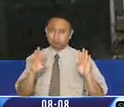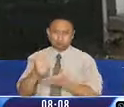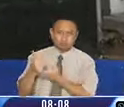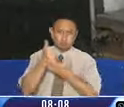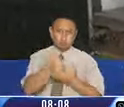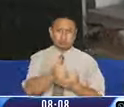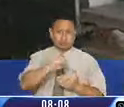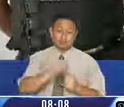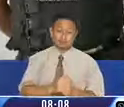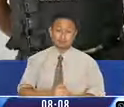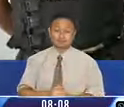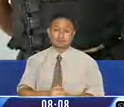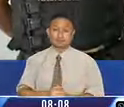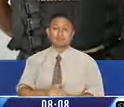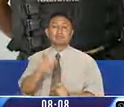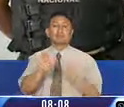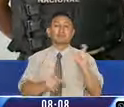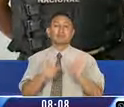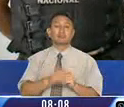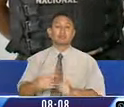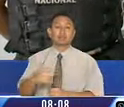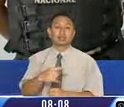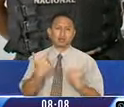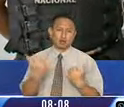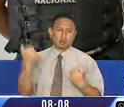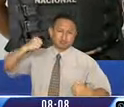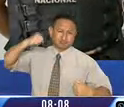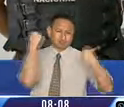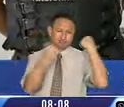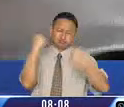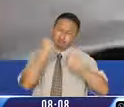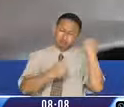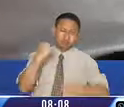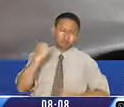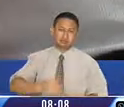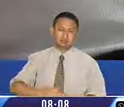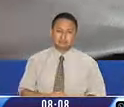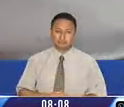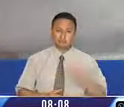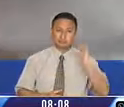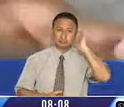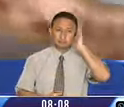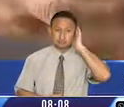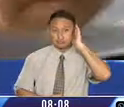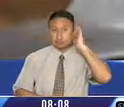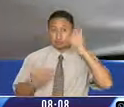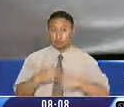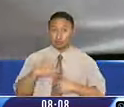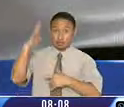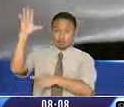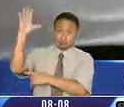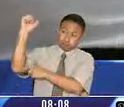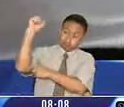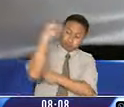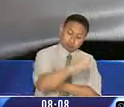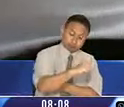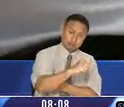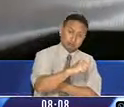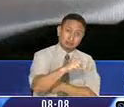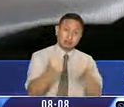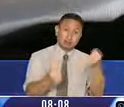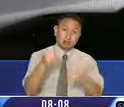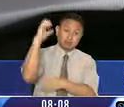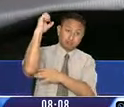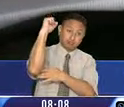lo ayudaron. El populacho le dio paloterapia al extranjero. Le tenía a él aplastado en el carro y es donde, gracias a